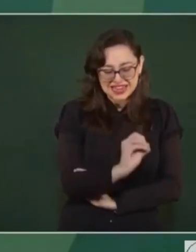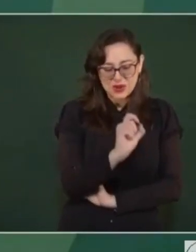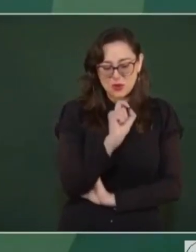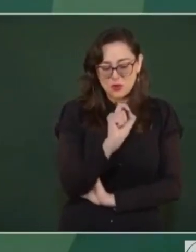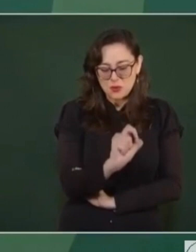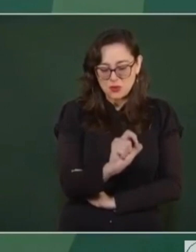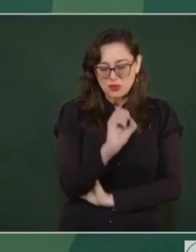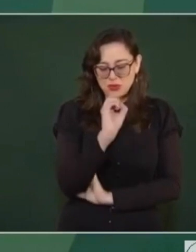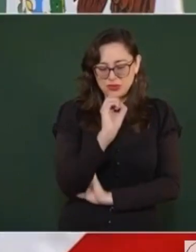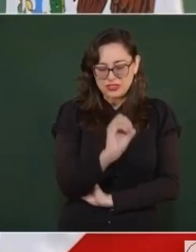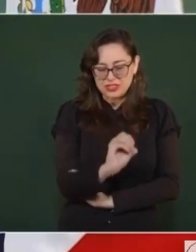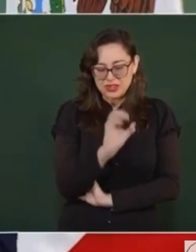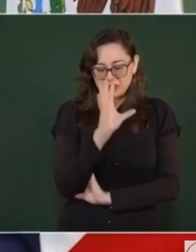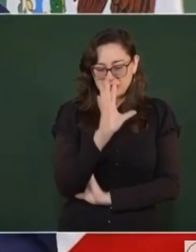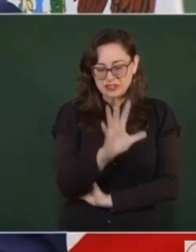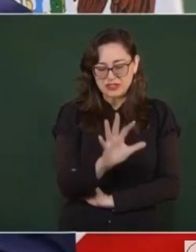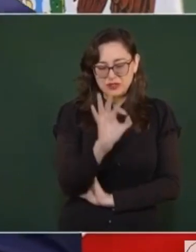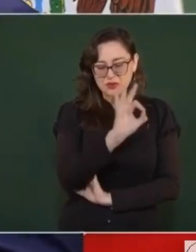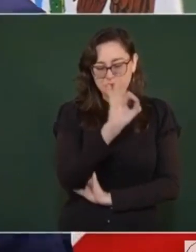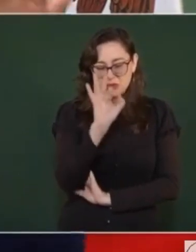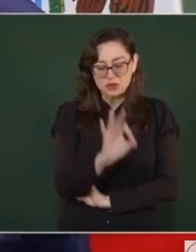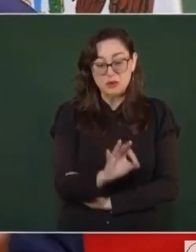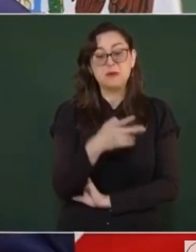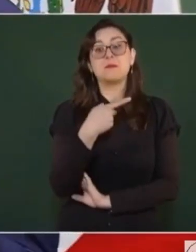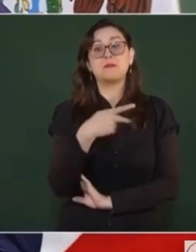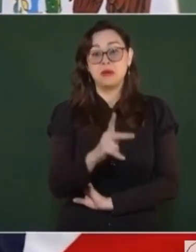de que en Guanajuato,